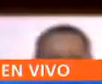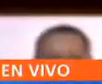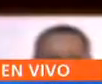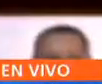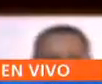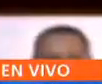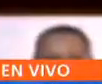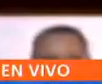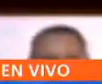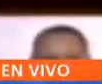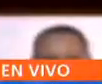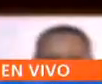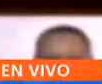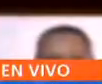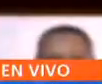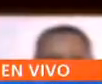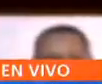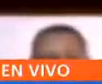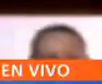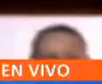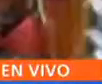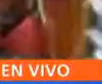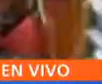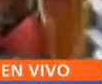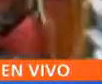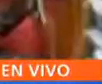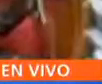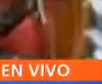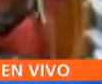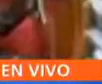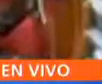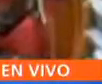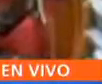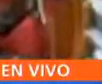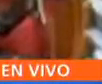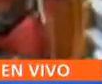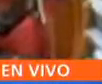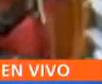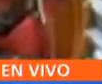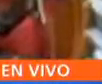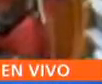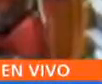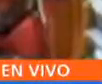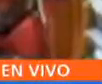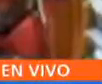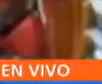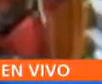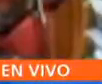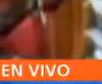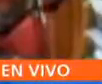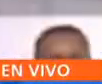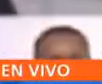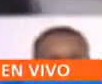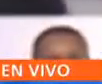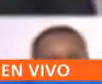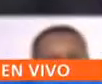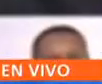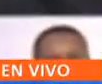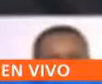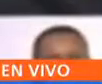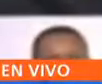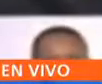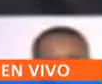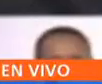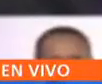propuesta presentada. El texto sustitutorio presentado en minoría por Perú Libre planteaba que las elecciones